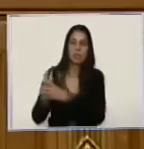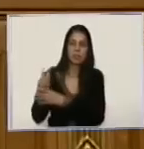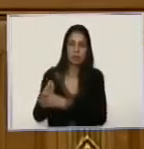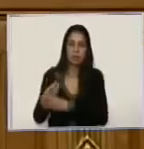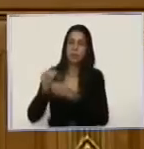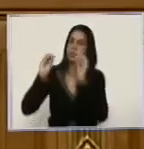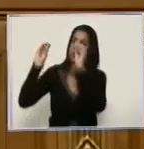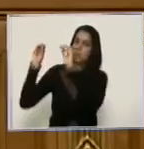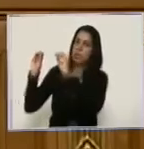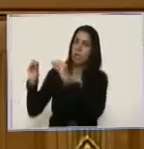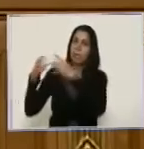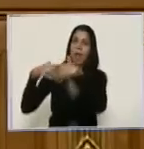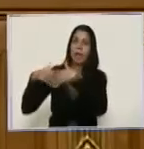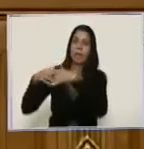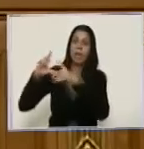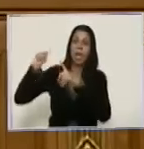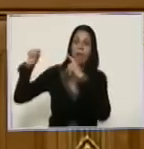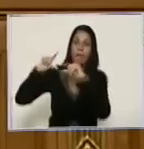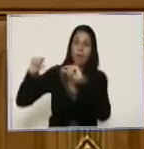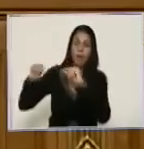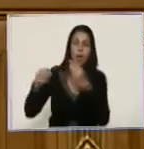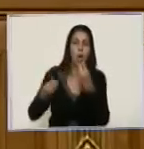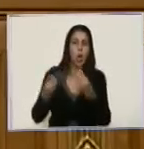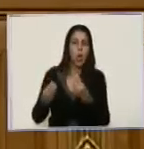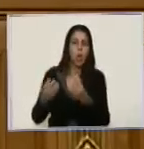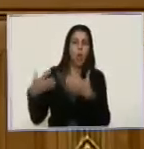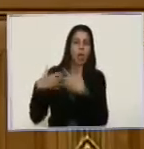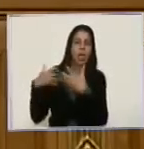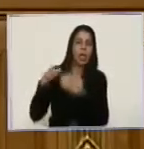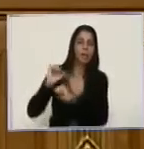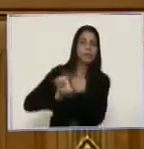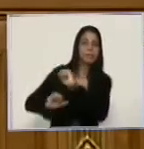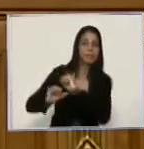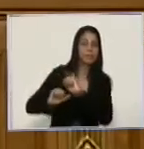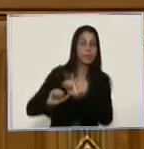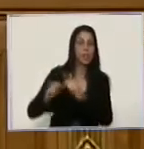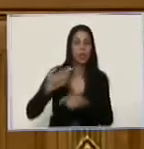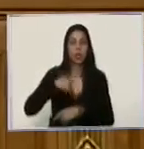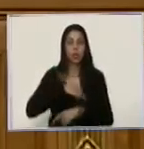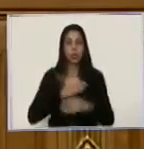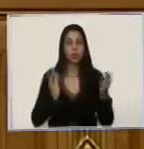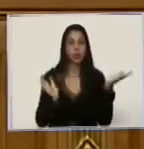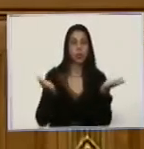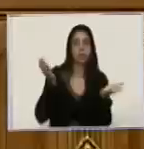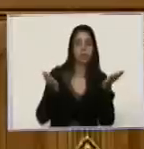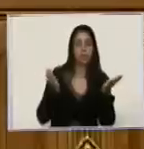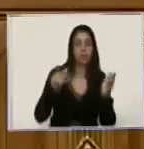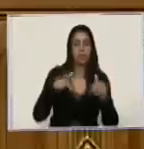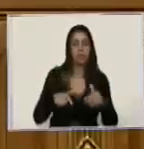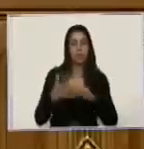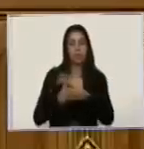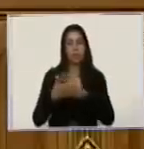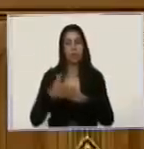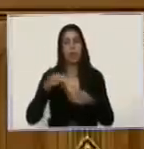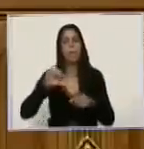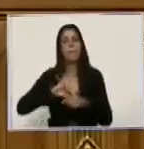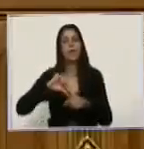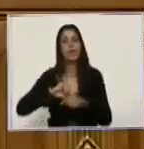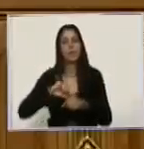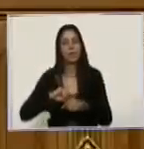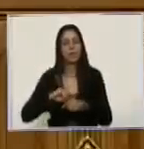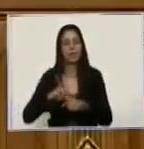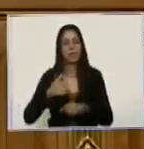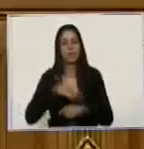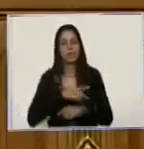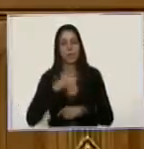a las compañías que se fueron. ¿Cómo evitar una guerra? Bueno, tenemos que tener un balance entre las compañías, porque esto es un problema petrolero, señores, con un